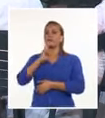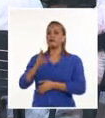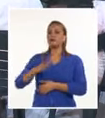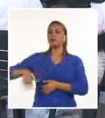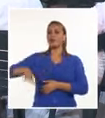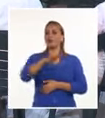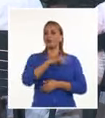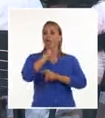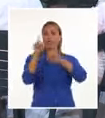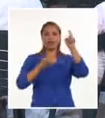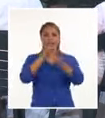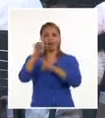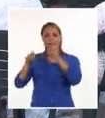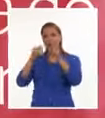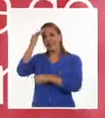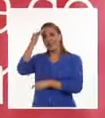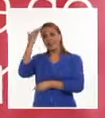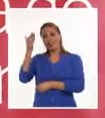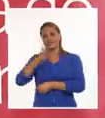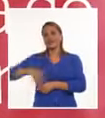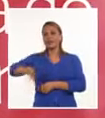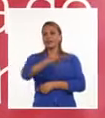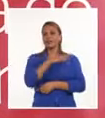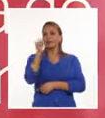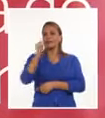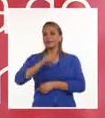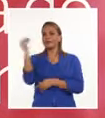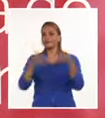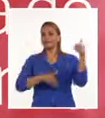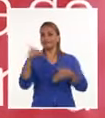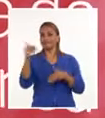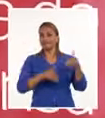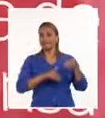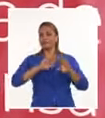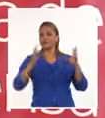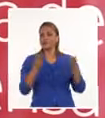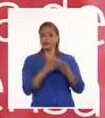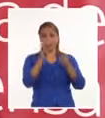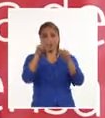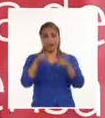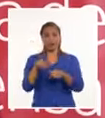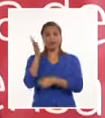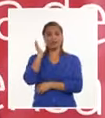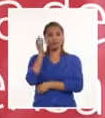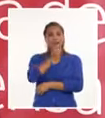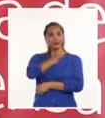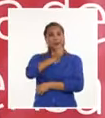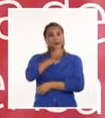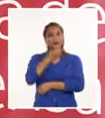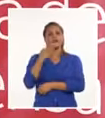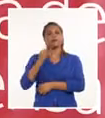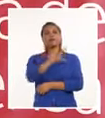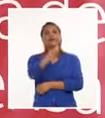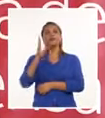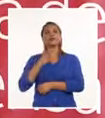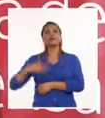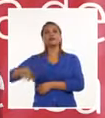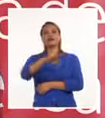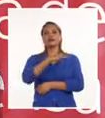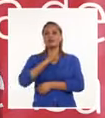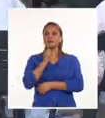preguntas que le han hecho. Gracias a todos los corresponsales presentes en esta conferencia de prensa. Buenos días para todos y así